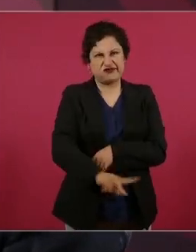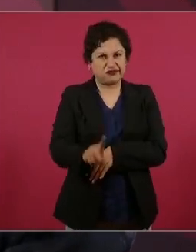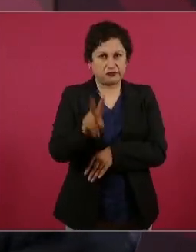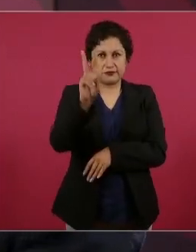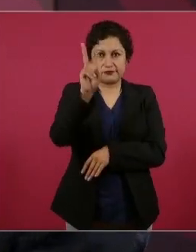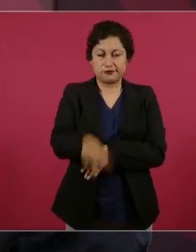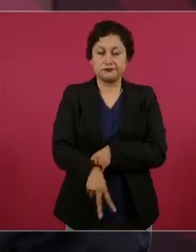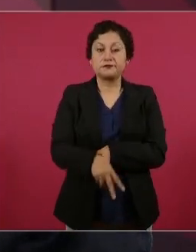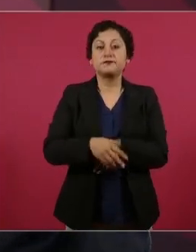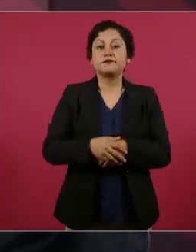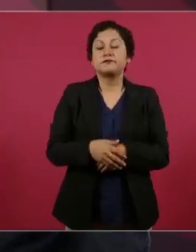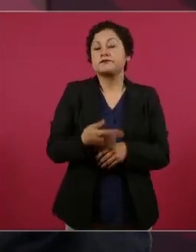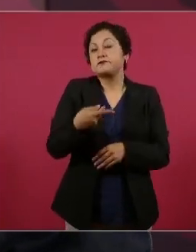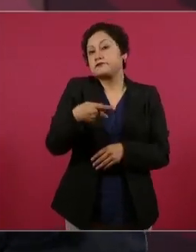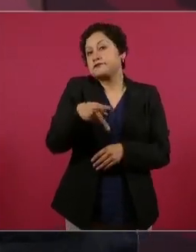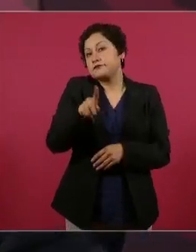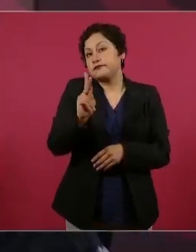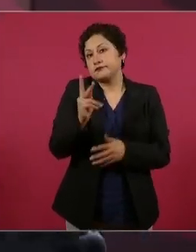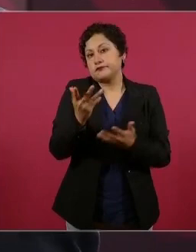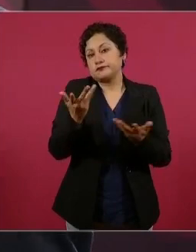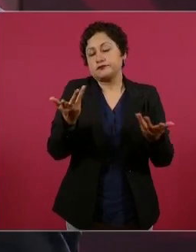Sin embargo, sigue